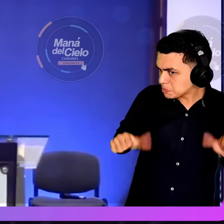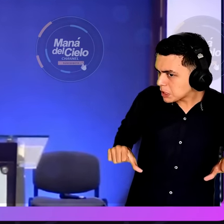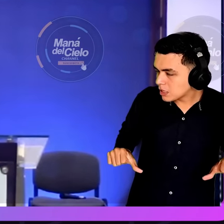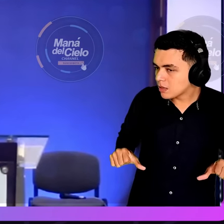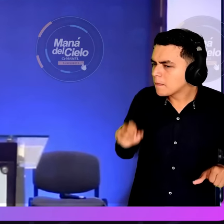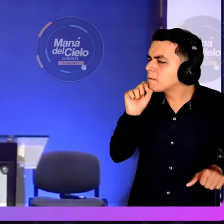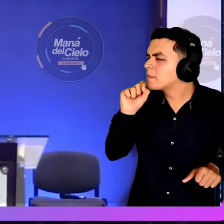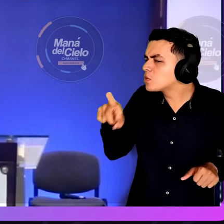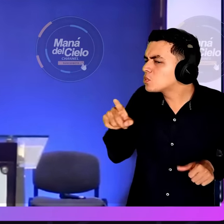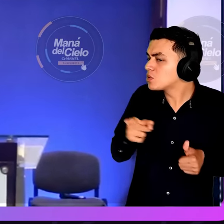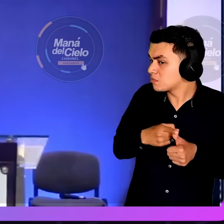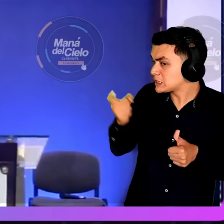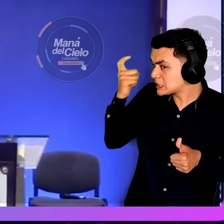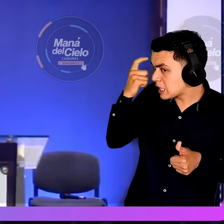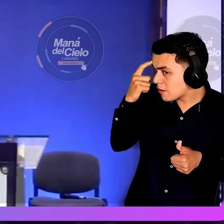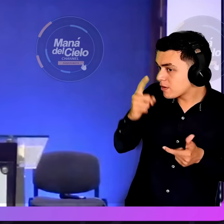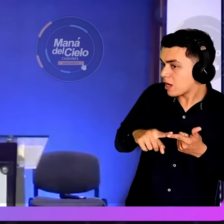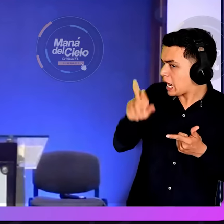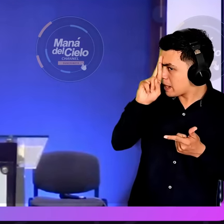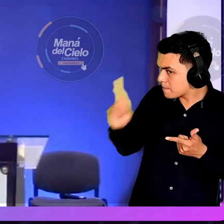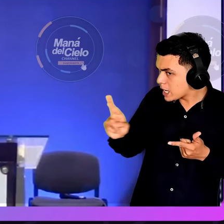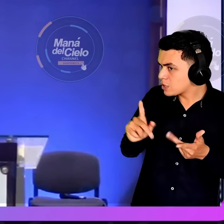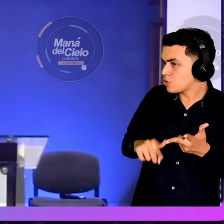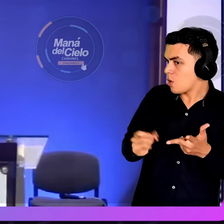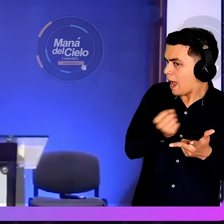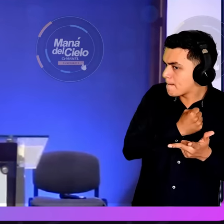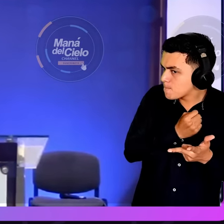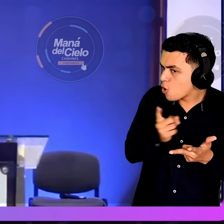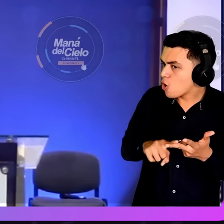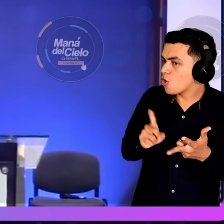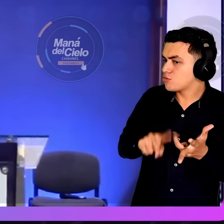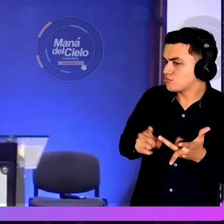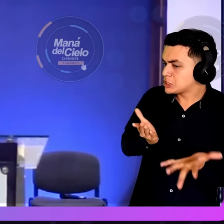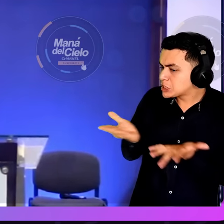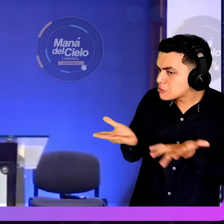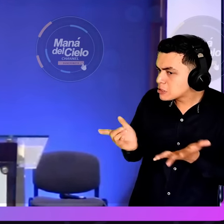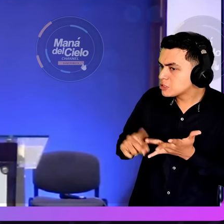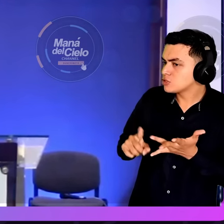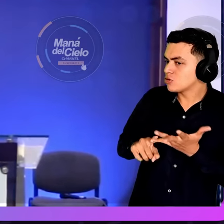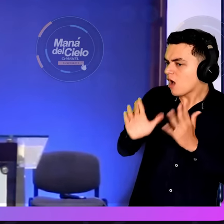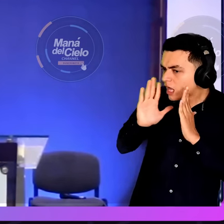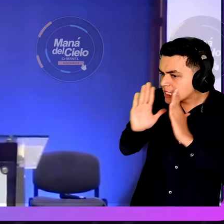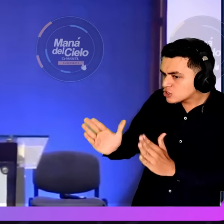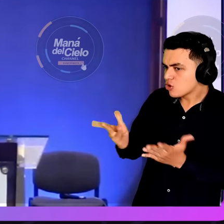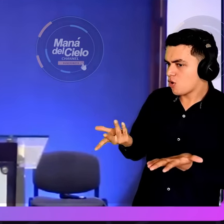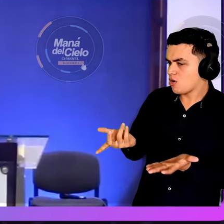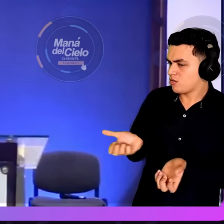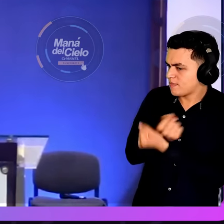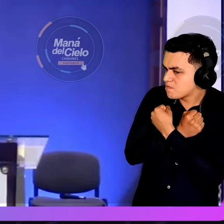hombre, yo no le conozco, pero usted le está echando la culpa a todo ese hombre que se fue. Pero dime, ¿qué esposa fuiste?